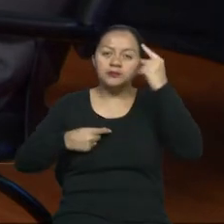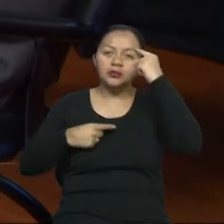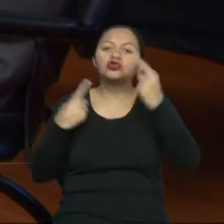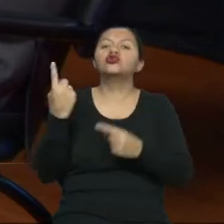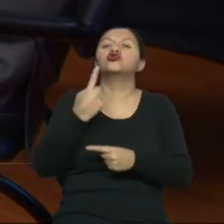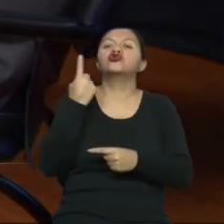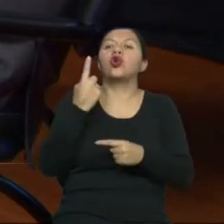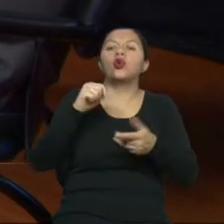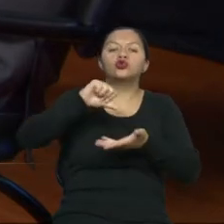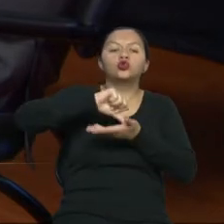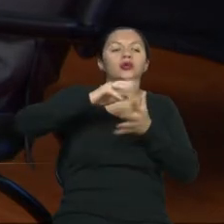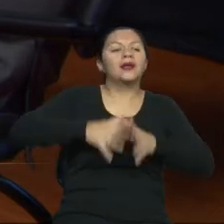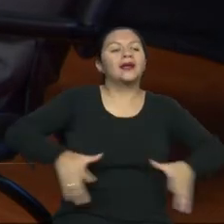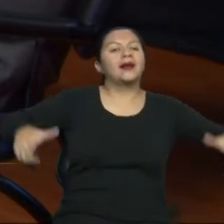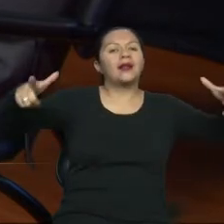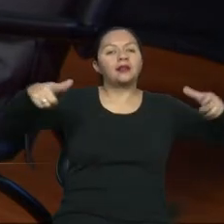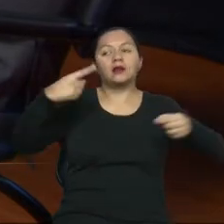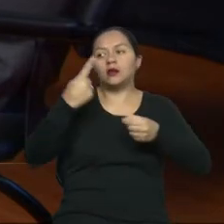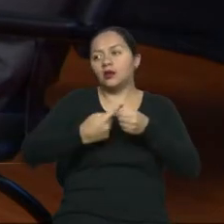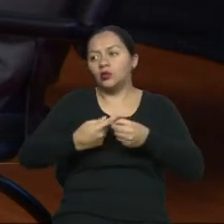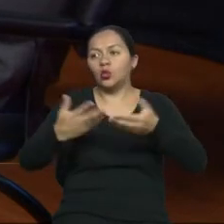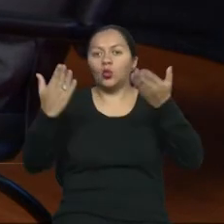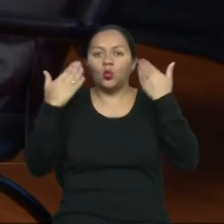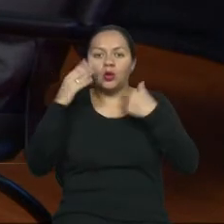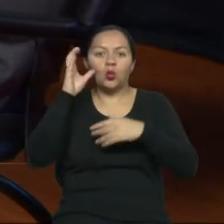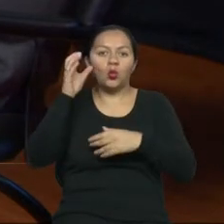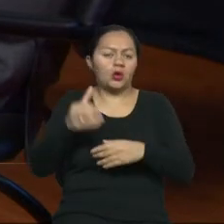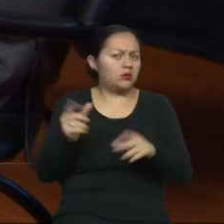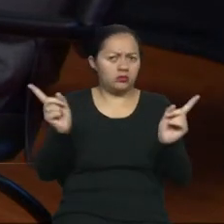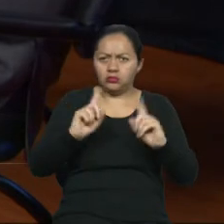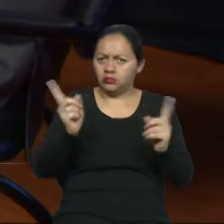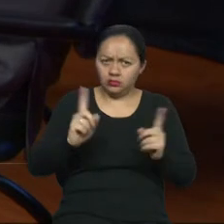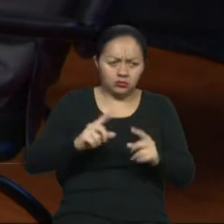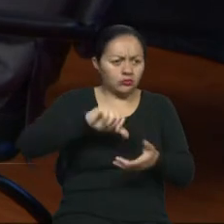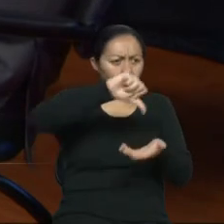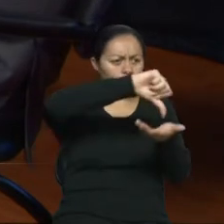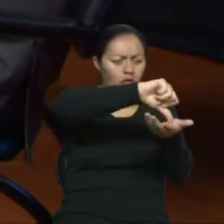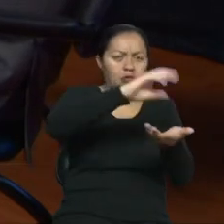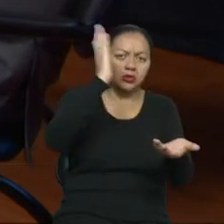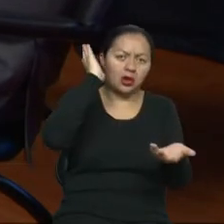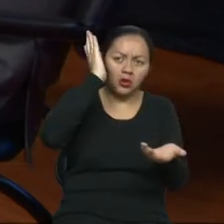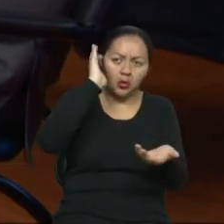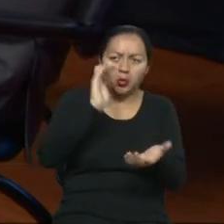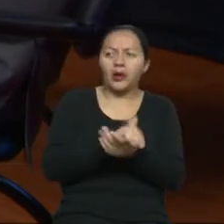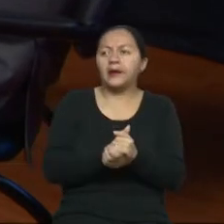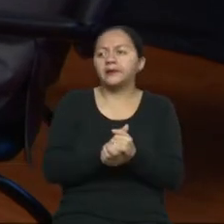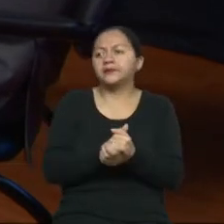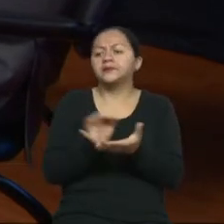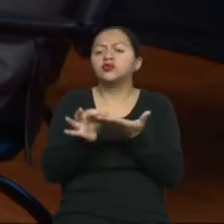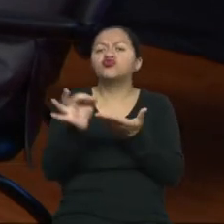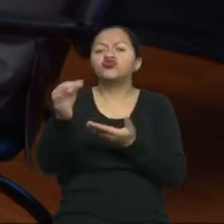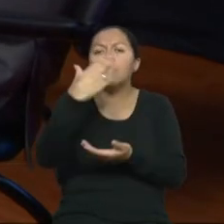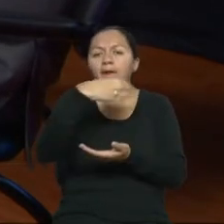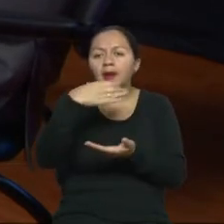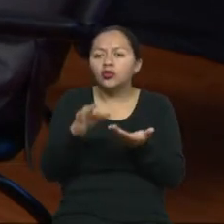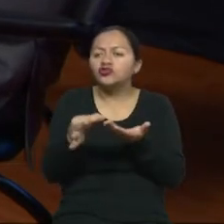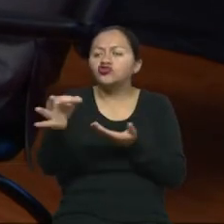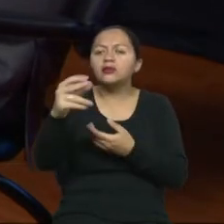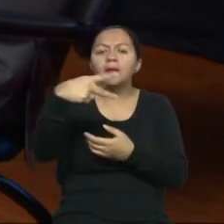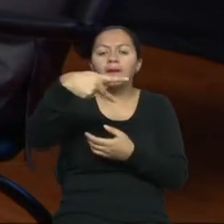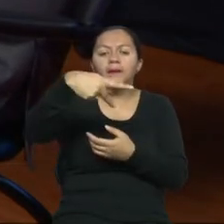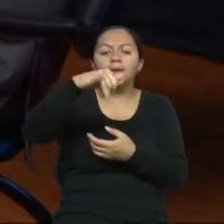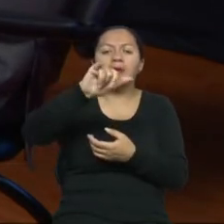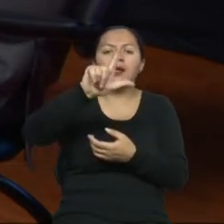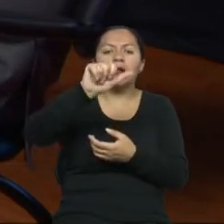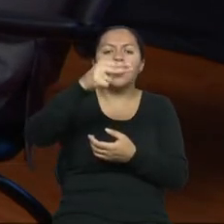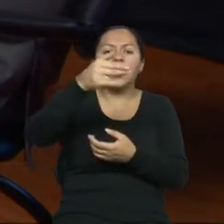solo en las ciudades grandes, Quito, Guayaquil, Cuenca, sino que estas puedan ser incorporadas en Tulcán, Pilahui o la ciudad que